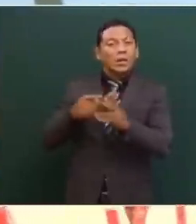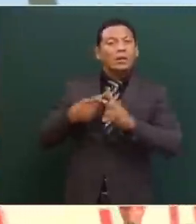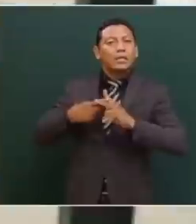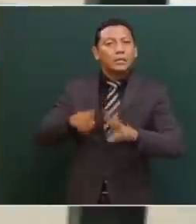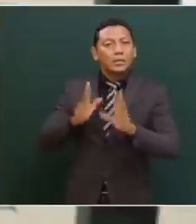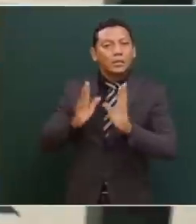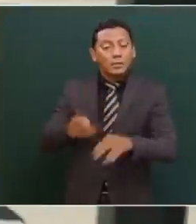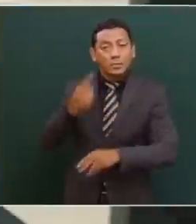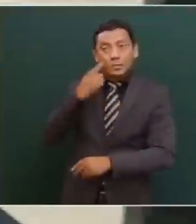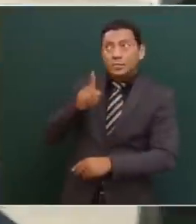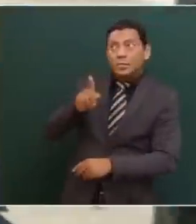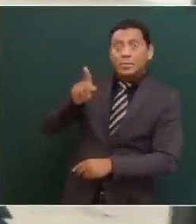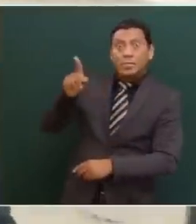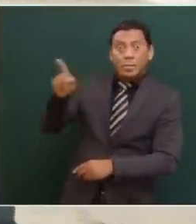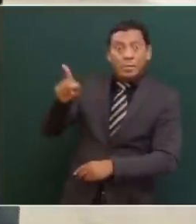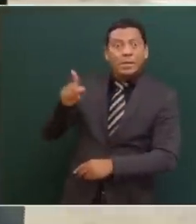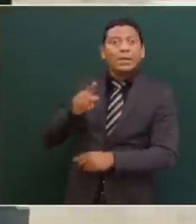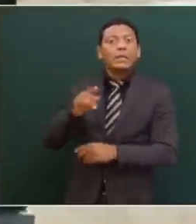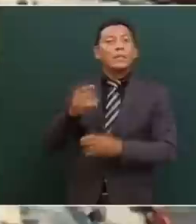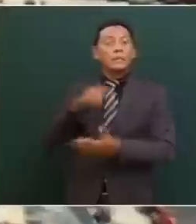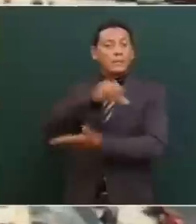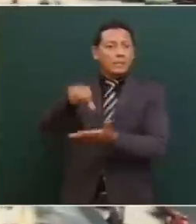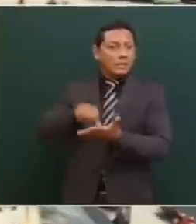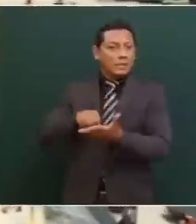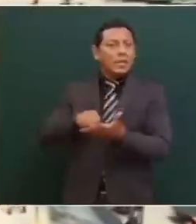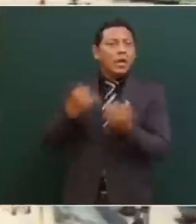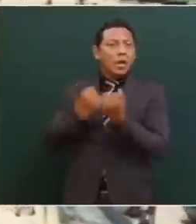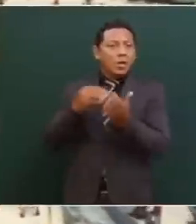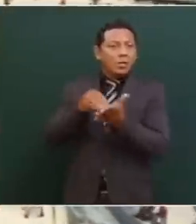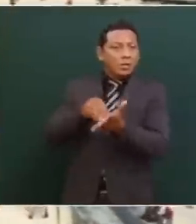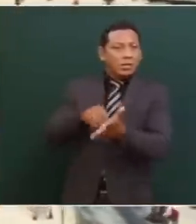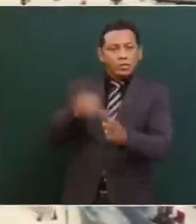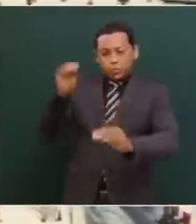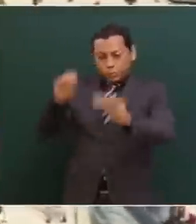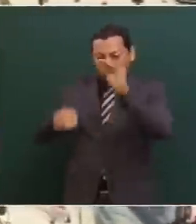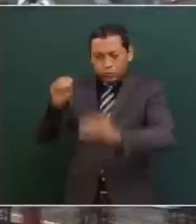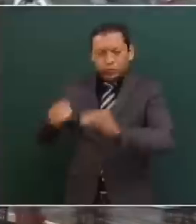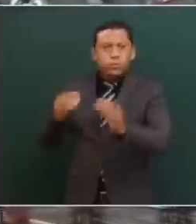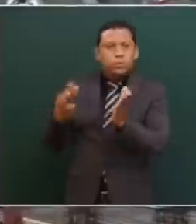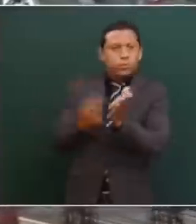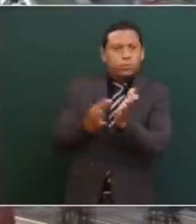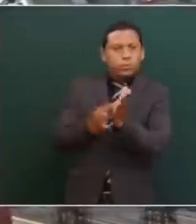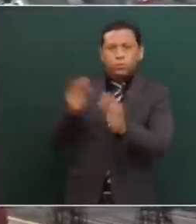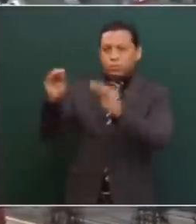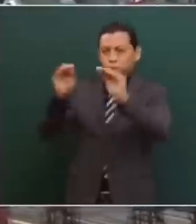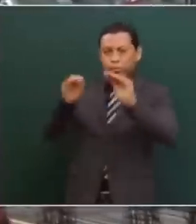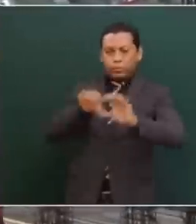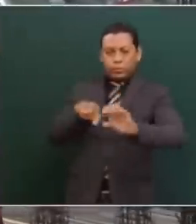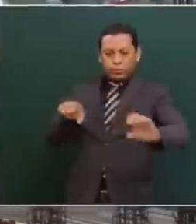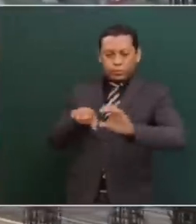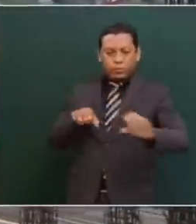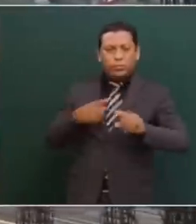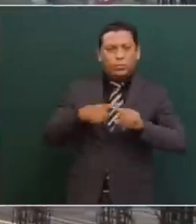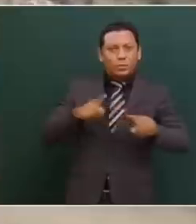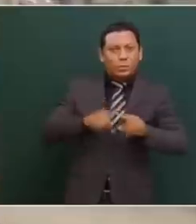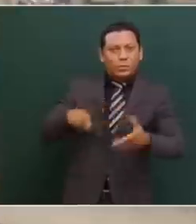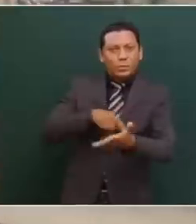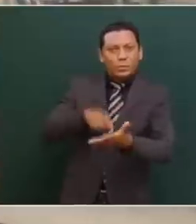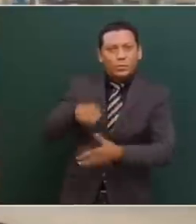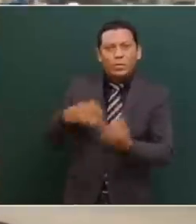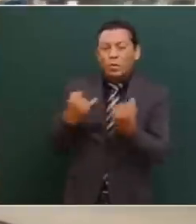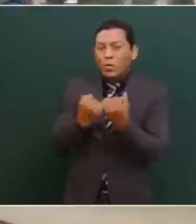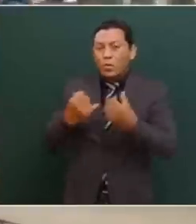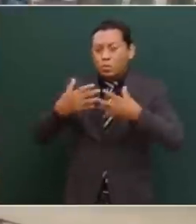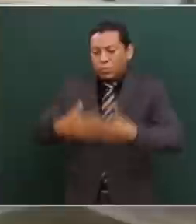de los perfiles estructurales del rack central de integración y continúan la instalación de estructura metálica de los racks de tuberías principales en el sitio, así como